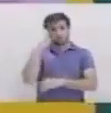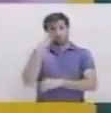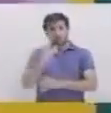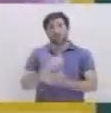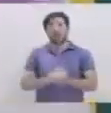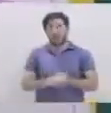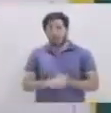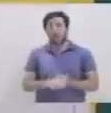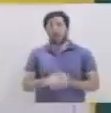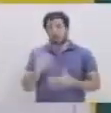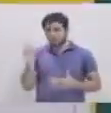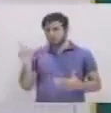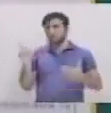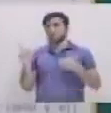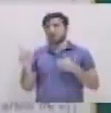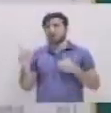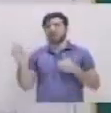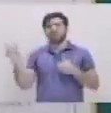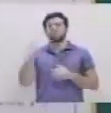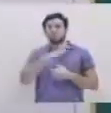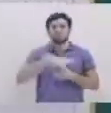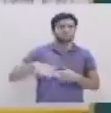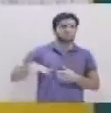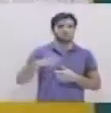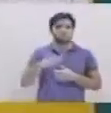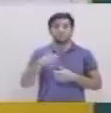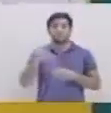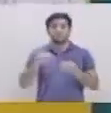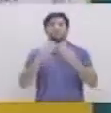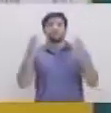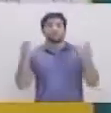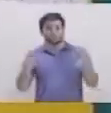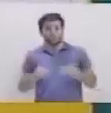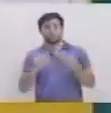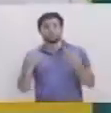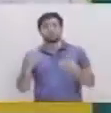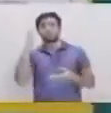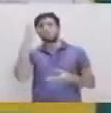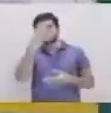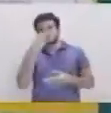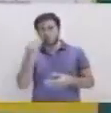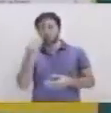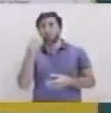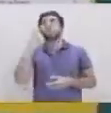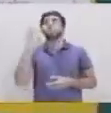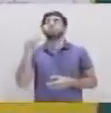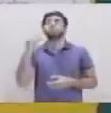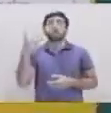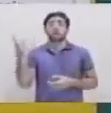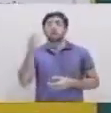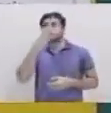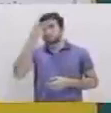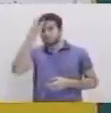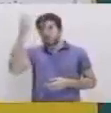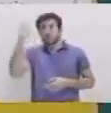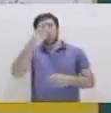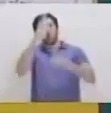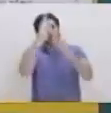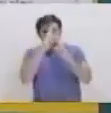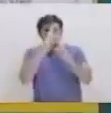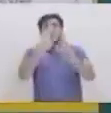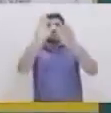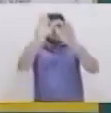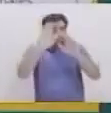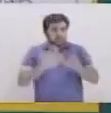Sí, pocas, pero sí he visto ceibas. Pues las ceibas era algo muy común, inclusive para los mayas era algo sagrado. Y en la